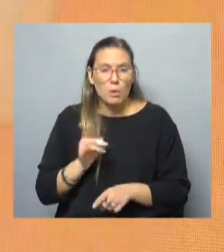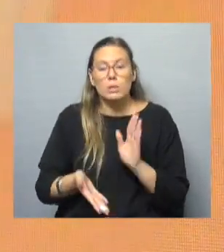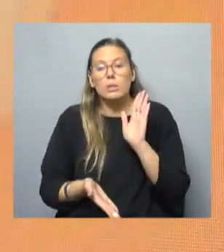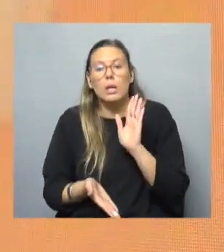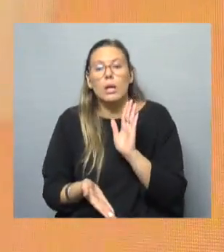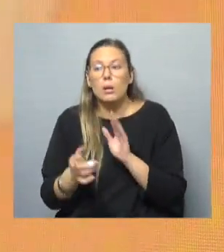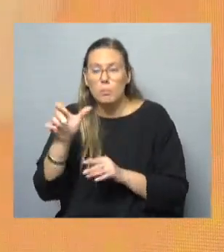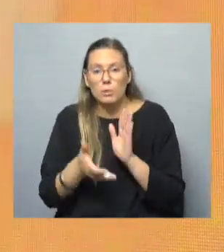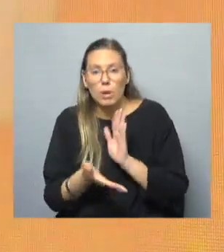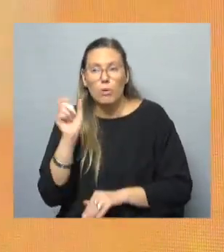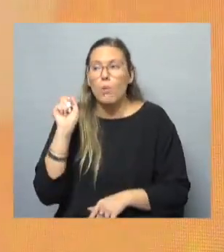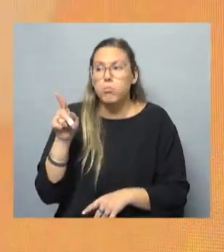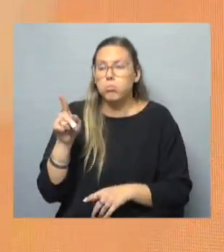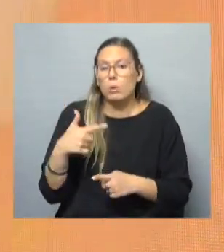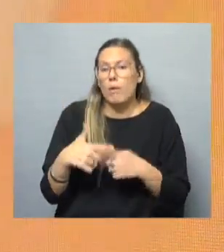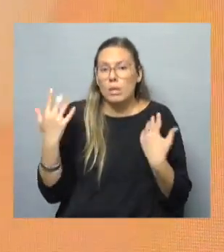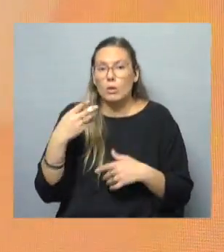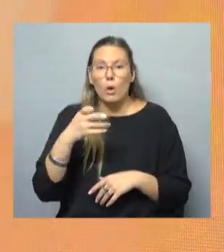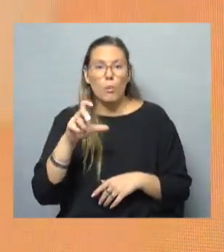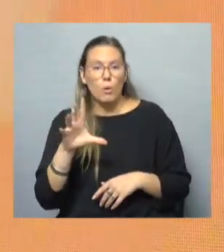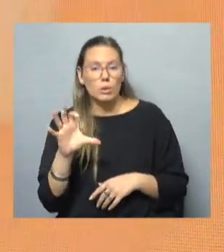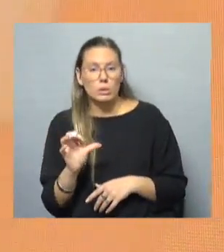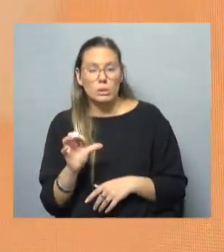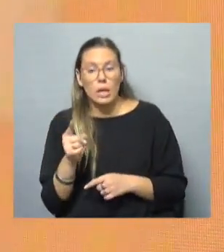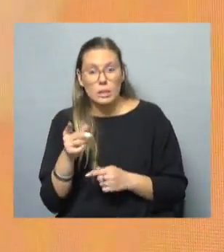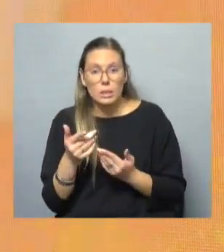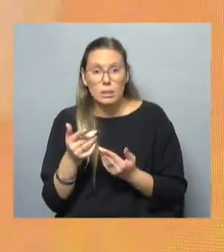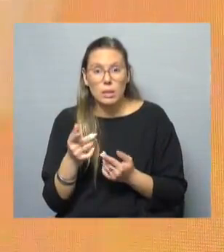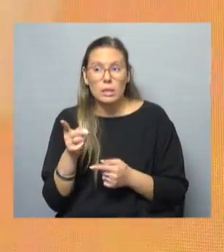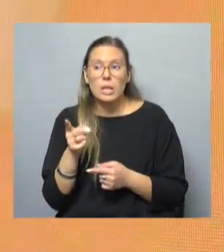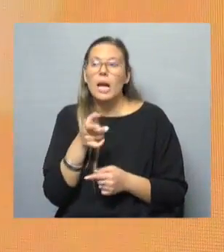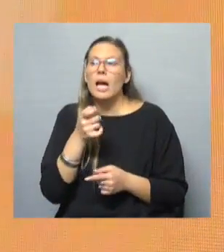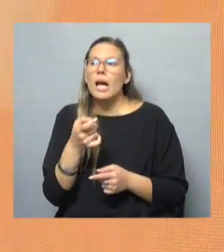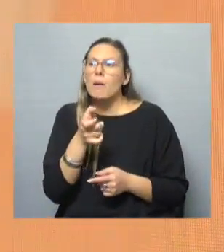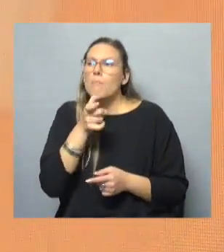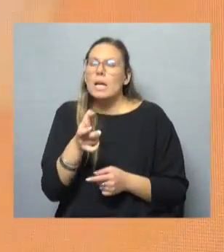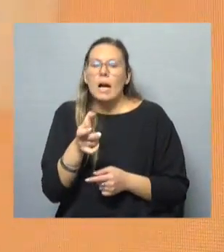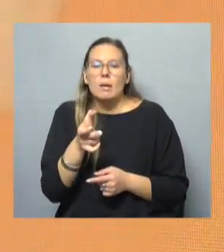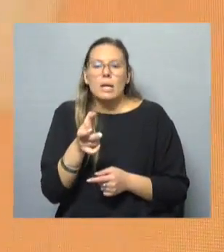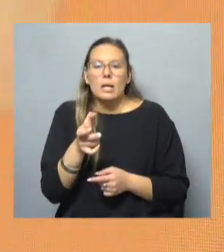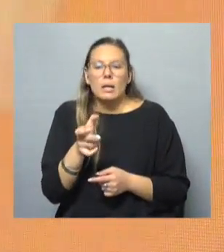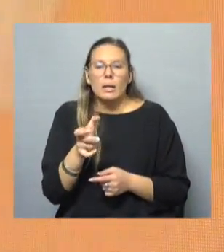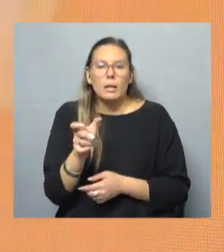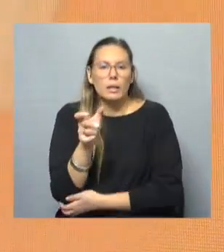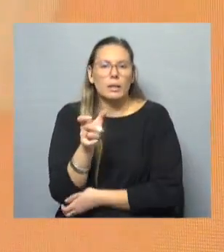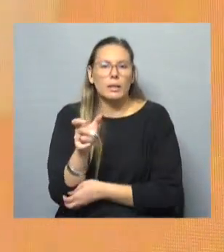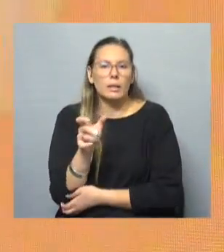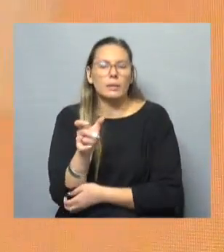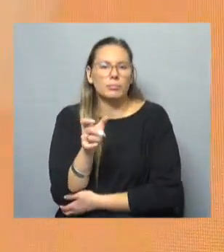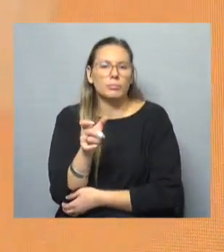hacer sus propios eventos, sus propias balls, y nace, ella en realidad lo usó como un término